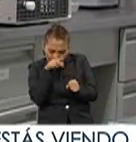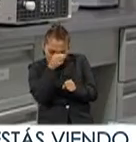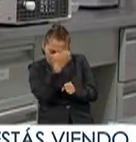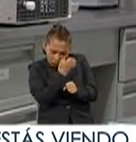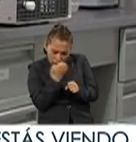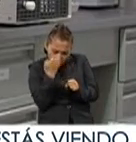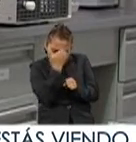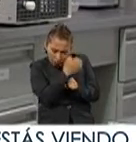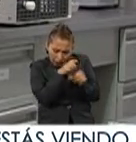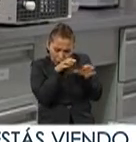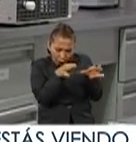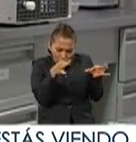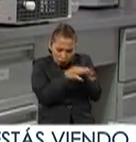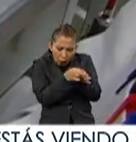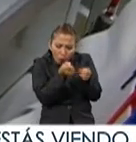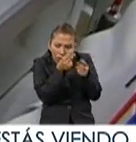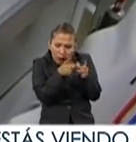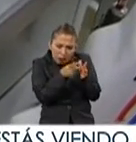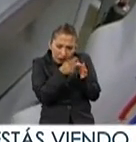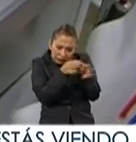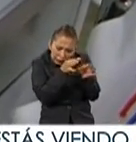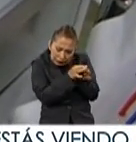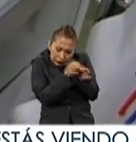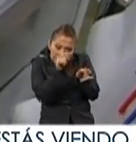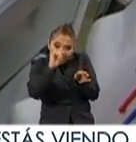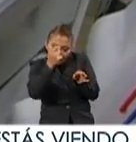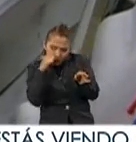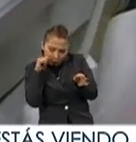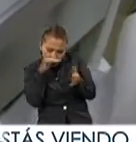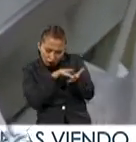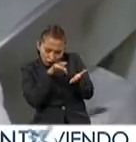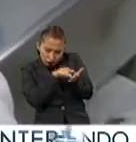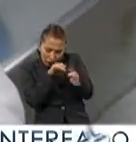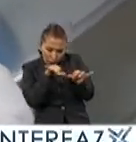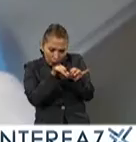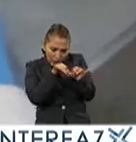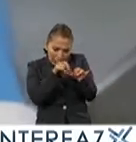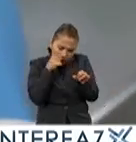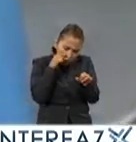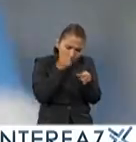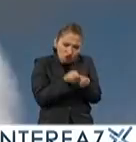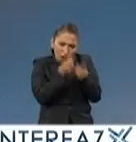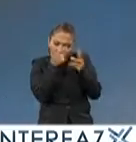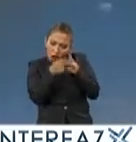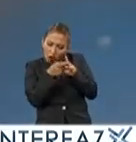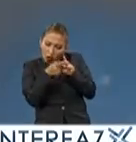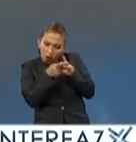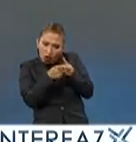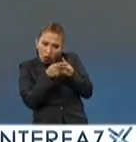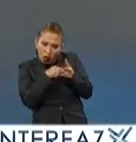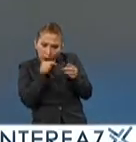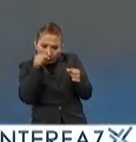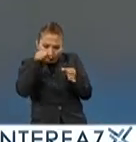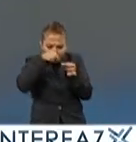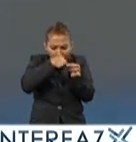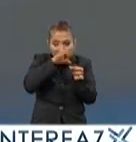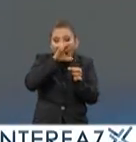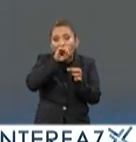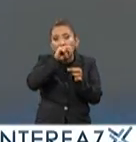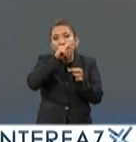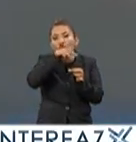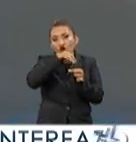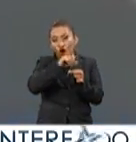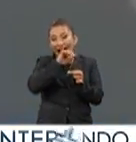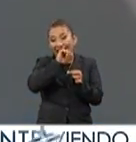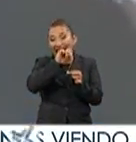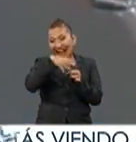en muy baja concentración. Con esta técnica nosotros podemos medir isótopos radioactivos del carbono 14,